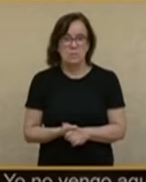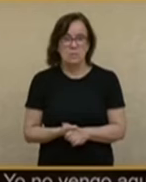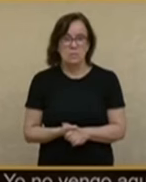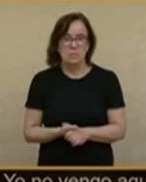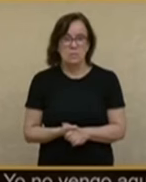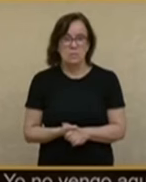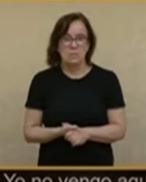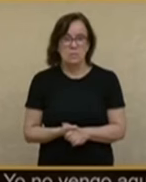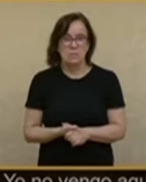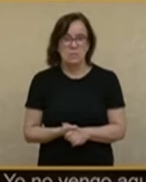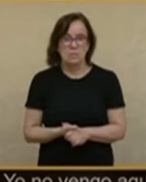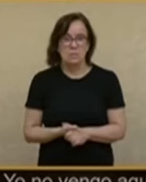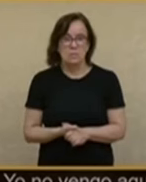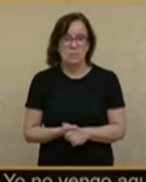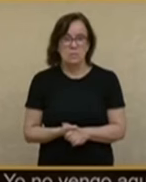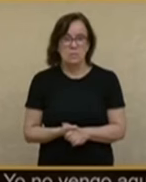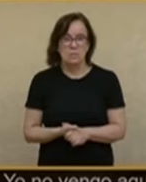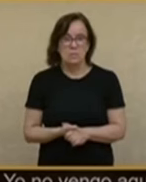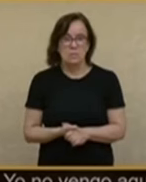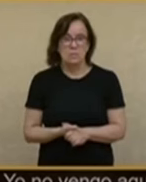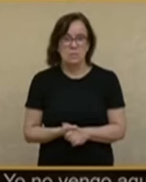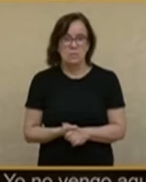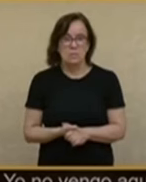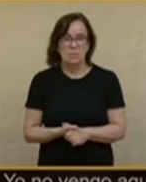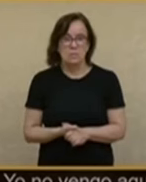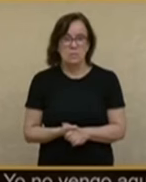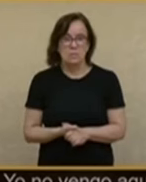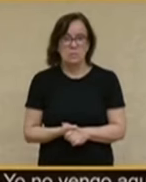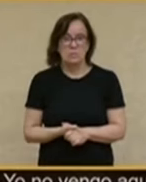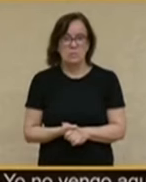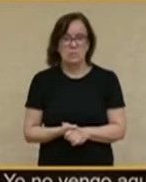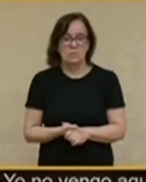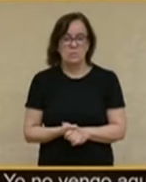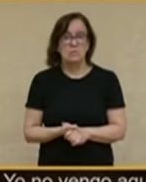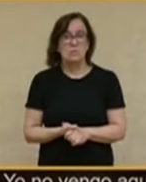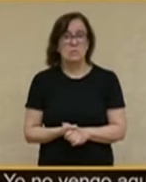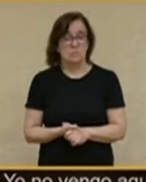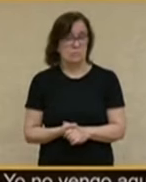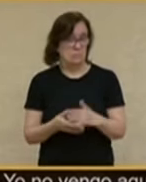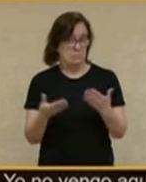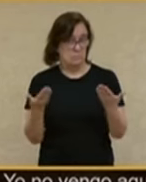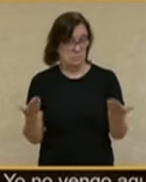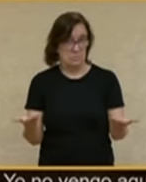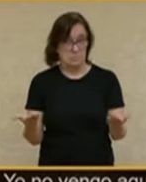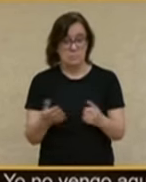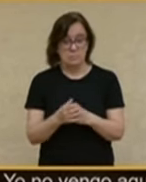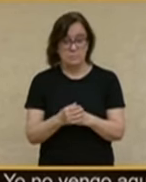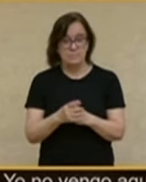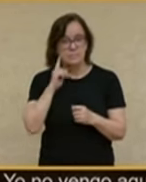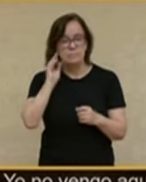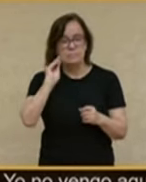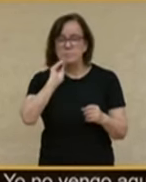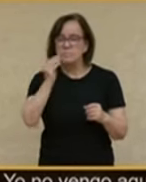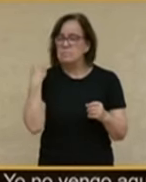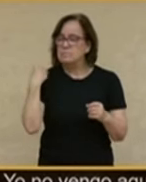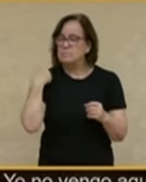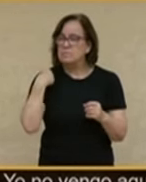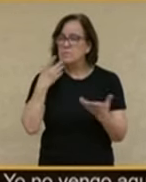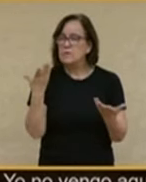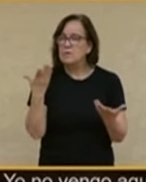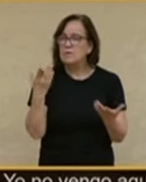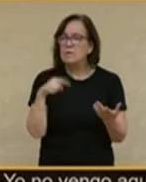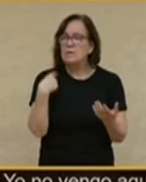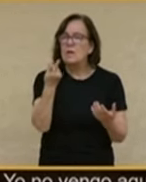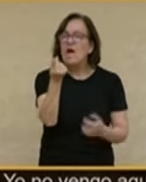la Constitución, o más bien a la prostitución. Y por eso procede preguntarnos cuánto valemos